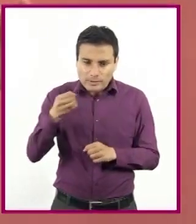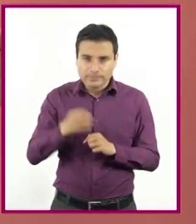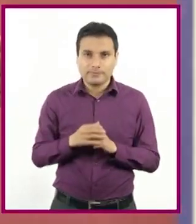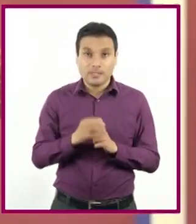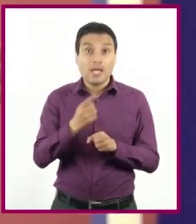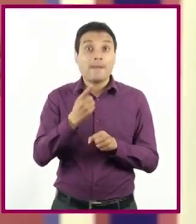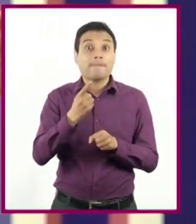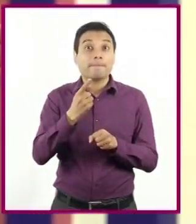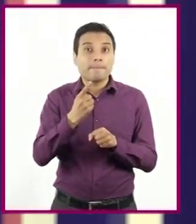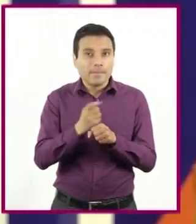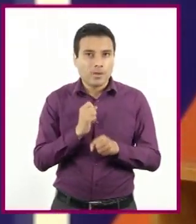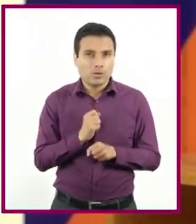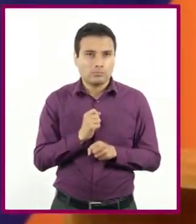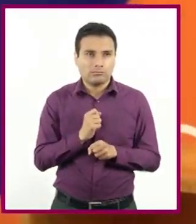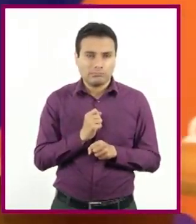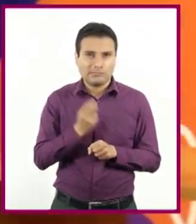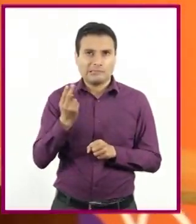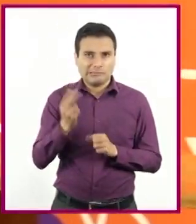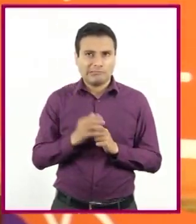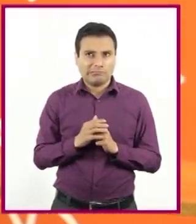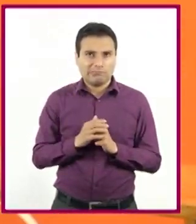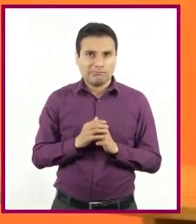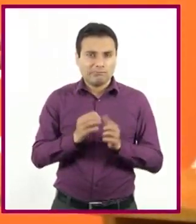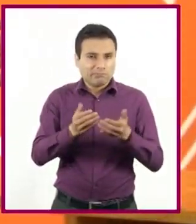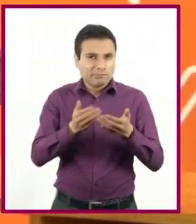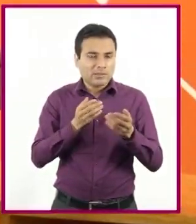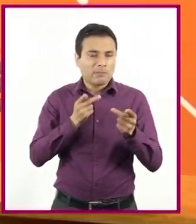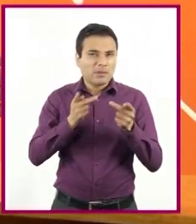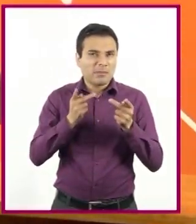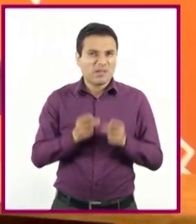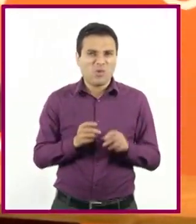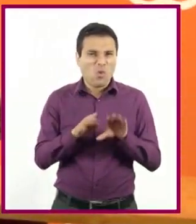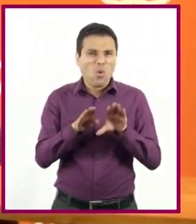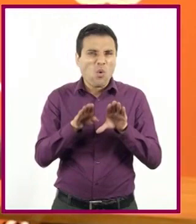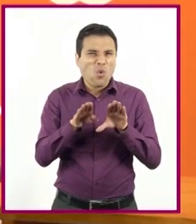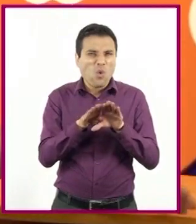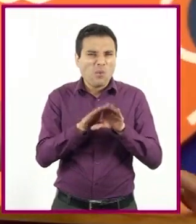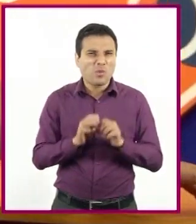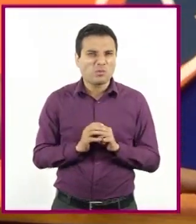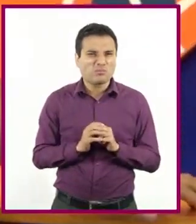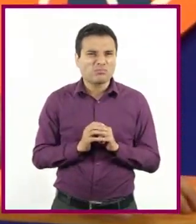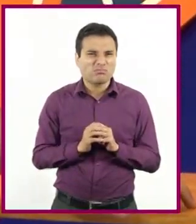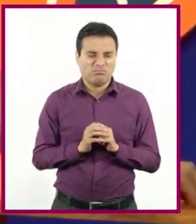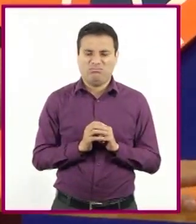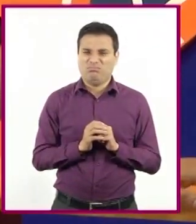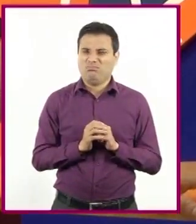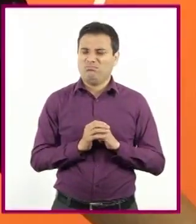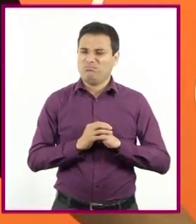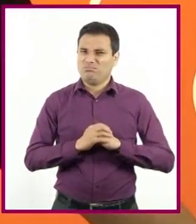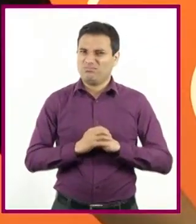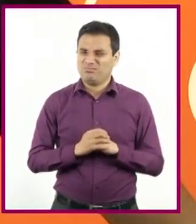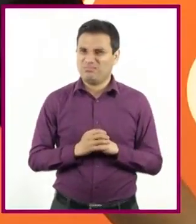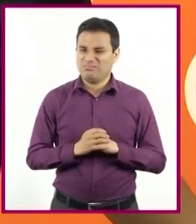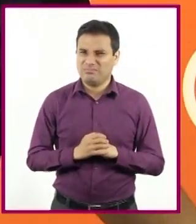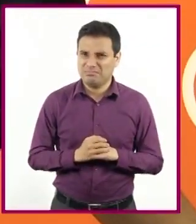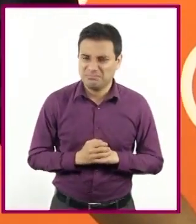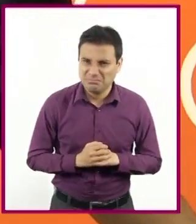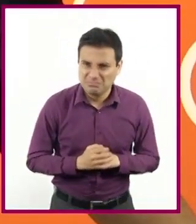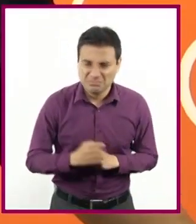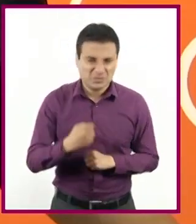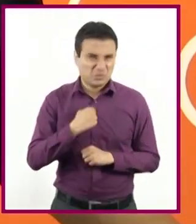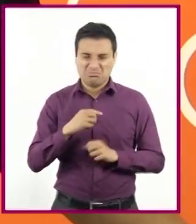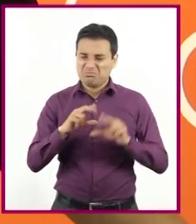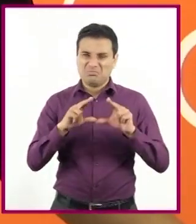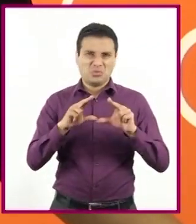jerarquizar y sistematizar la información. Disculpe, pero de esas 3 palabras mágicas, yo solo entiendo